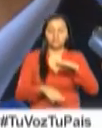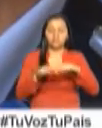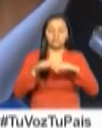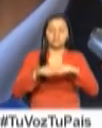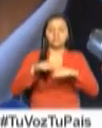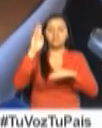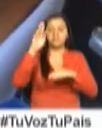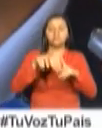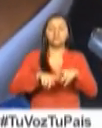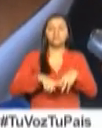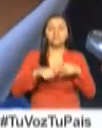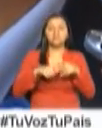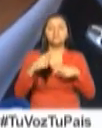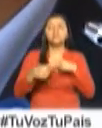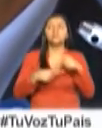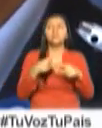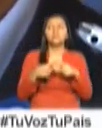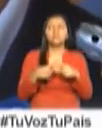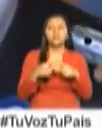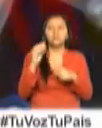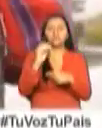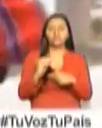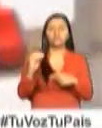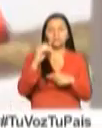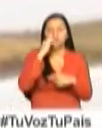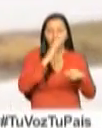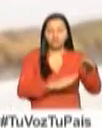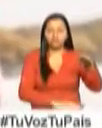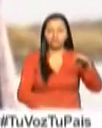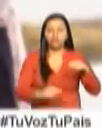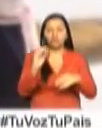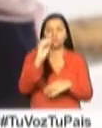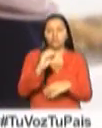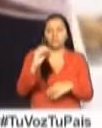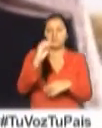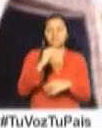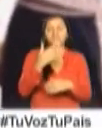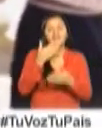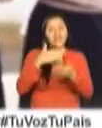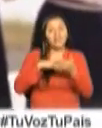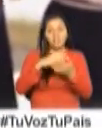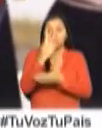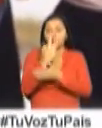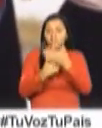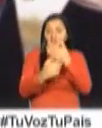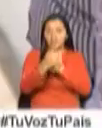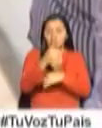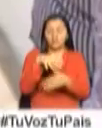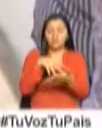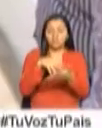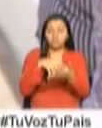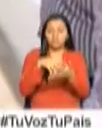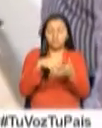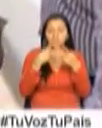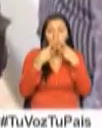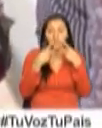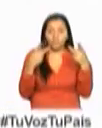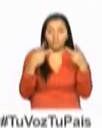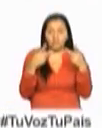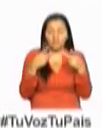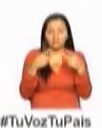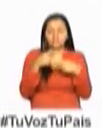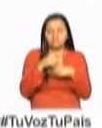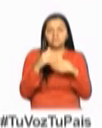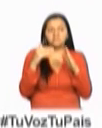arranca en el mes de octubre. Cabe recordar que si su hijo estudia en una institución educativa fiscal,